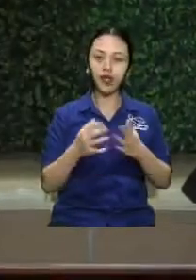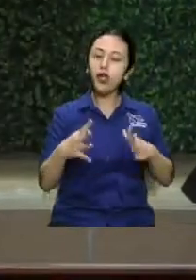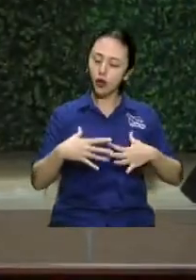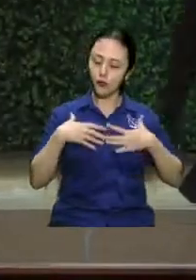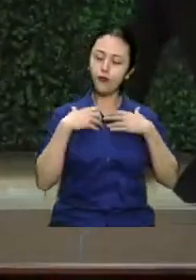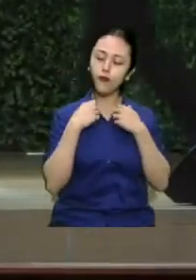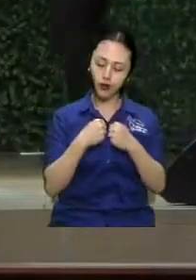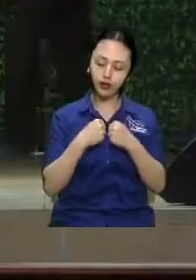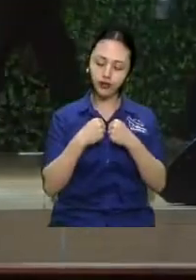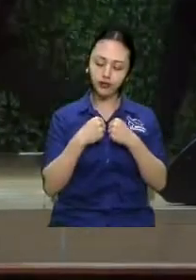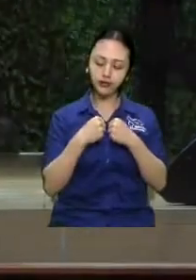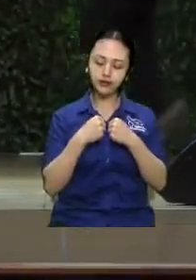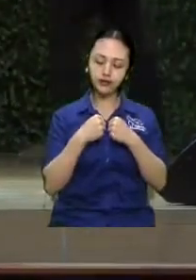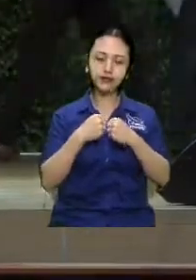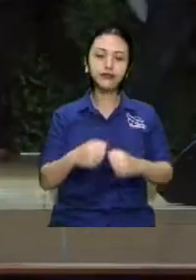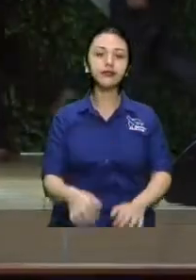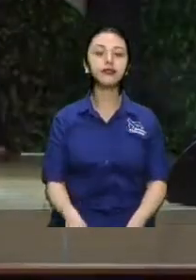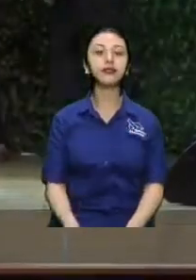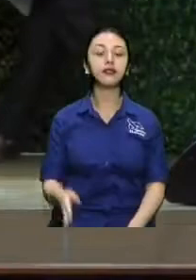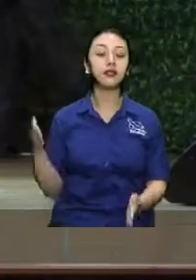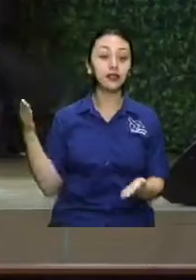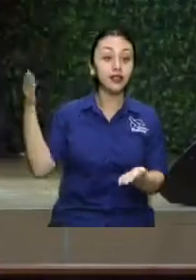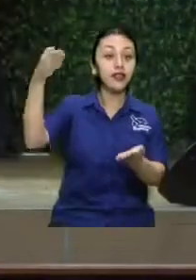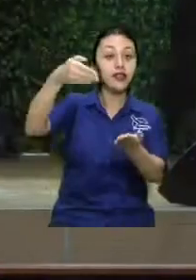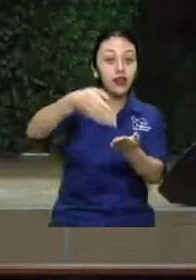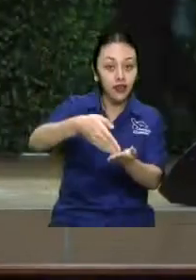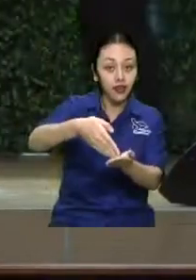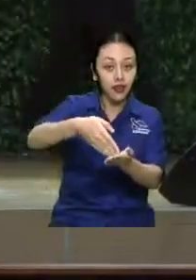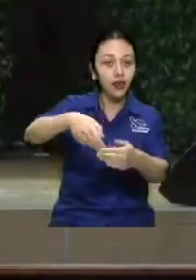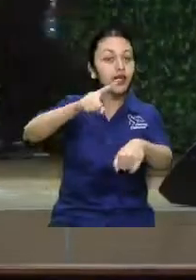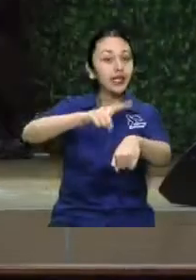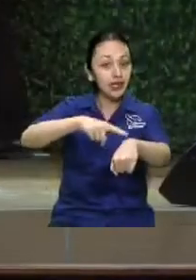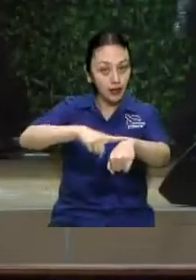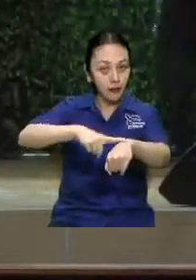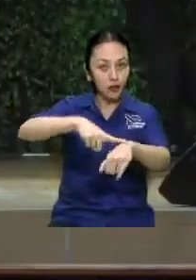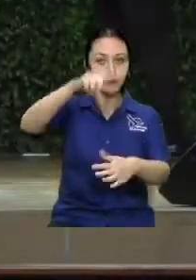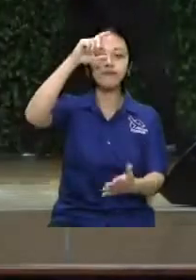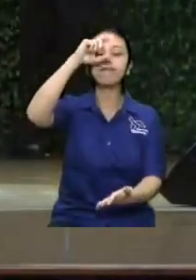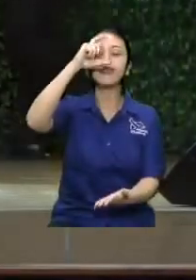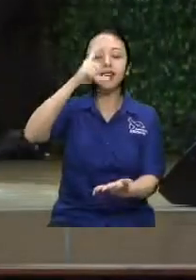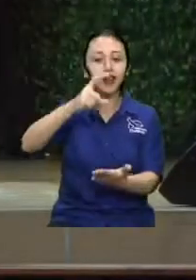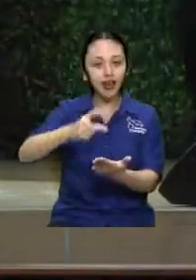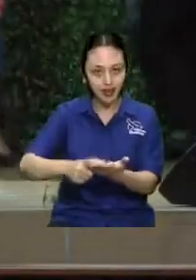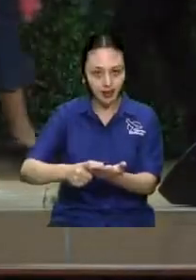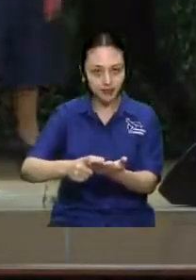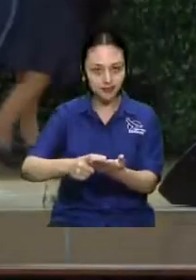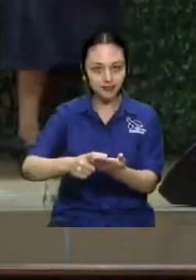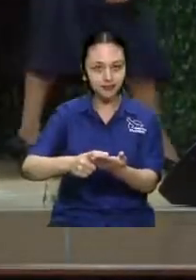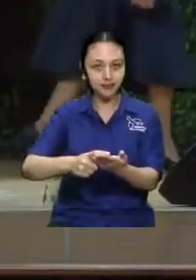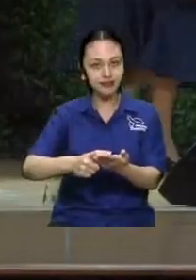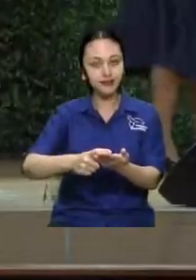fuerte. Ha llegado el tiempo de creer.